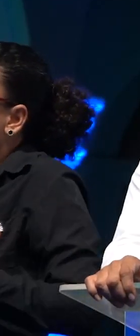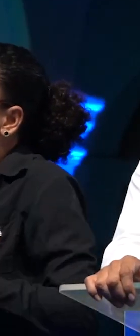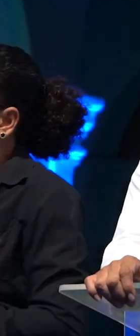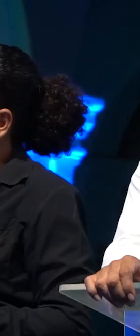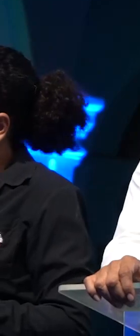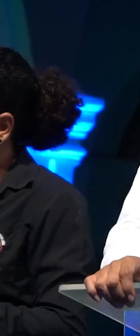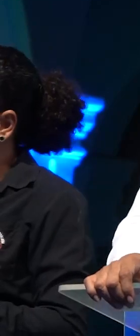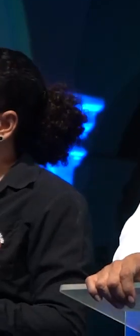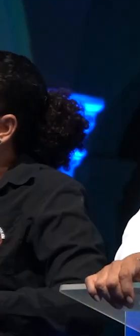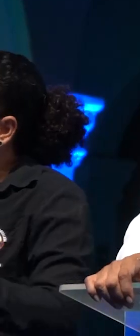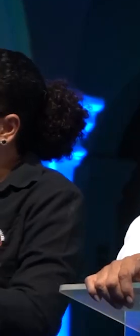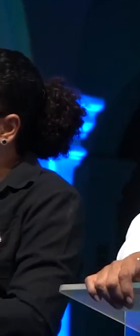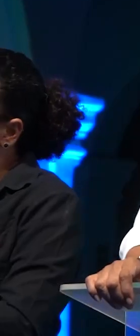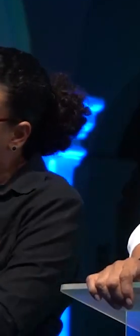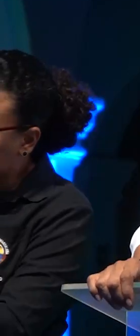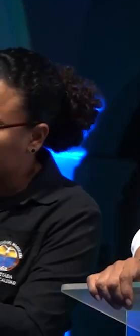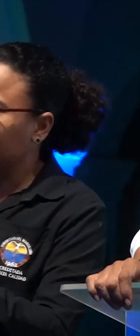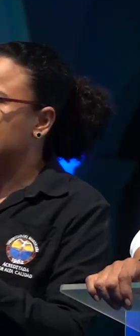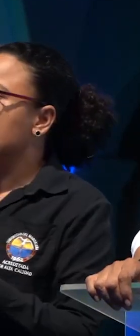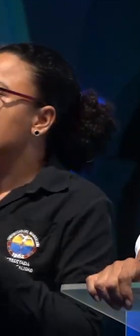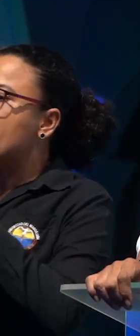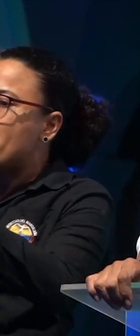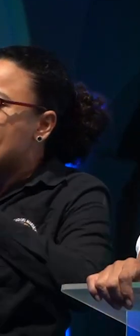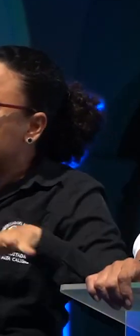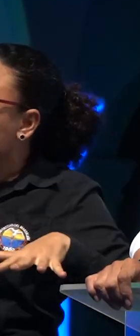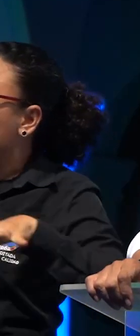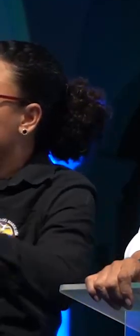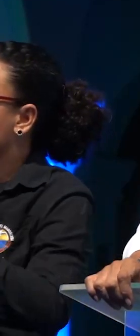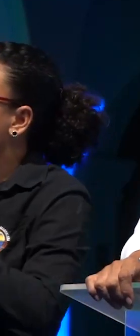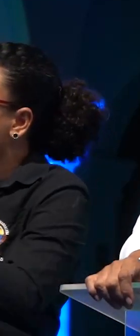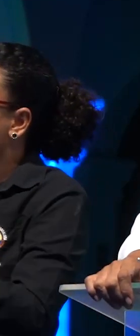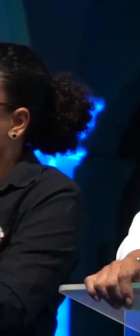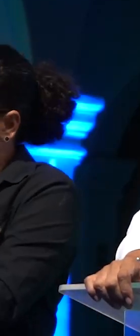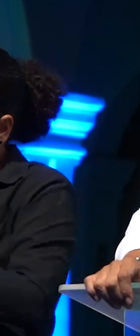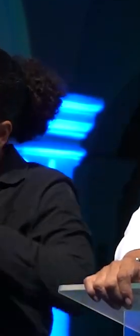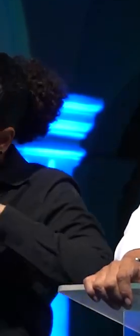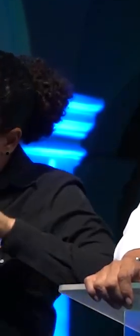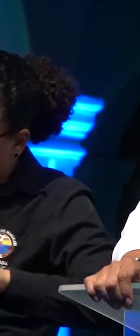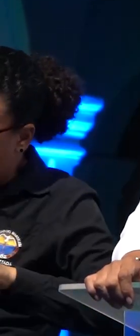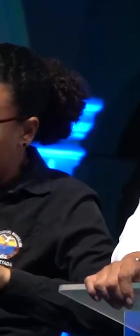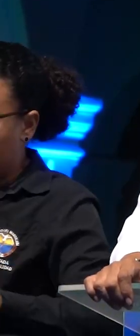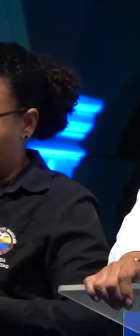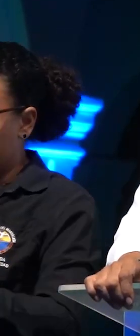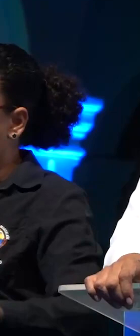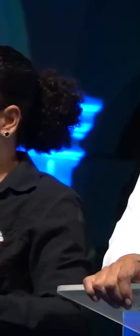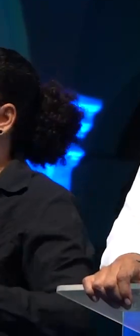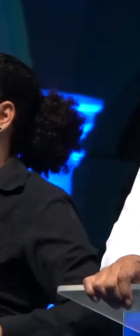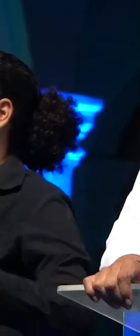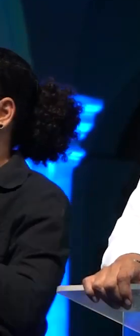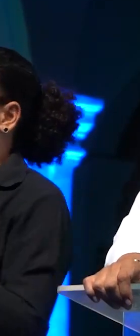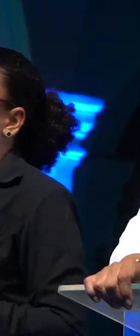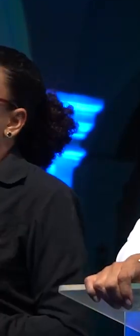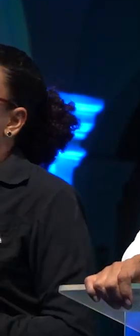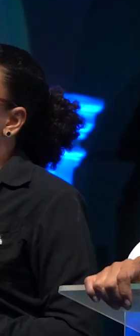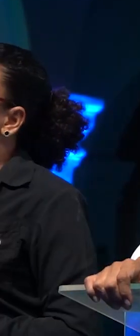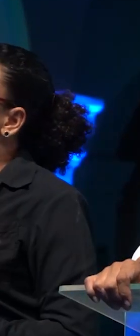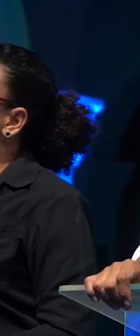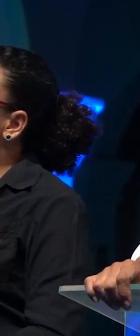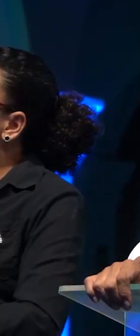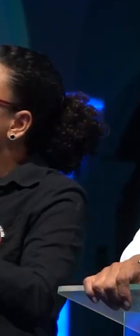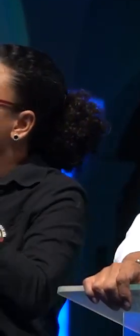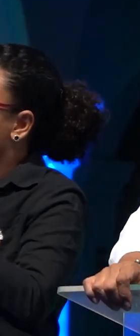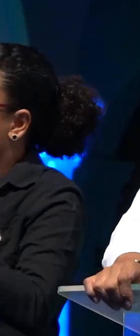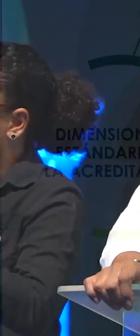en eso. Necesitamos que esa ciencia tenga un impacto significativo. Un tercer componente que se llena